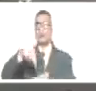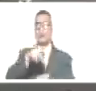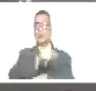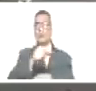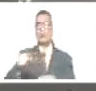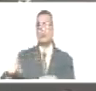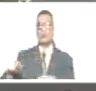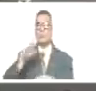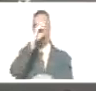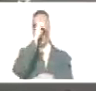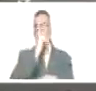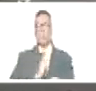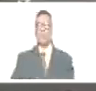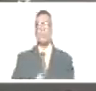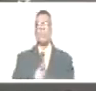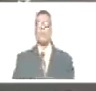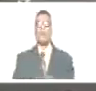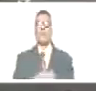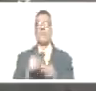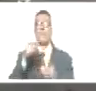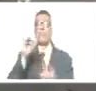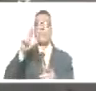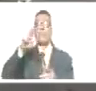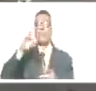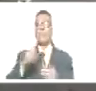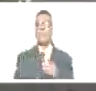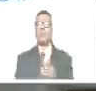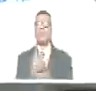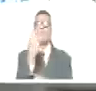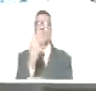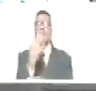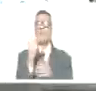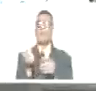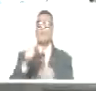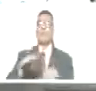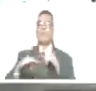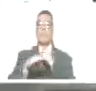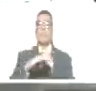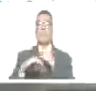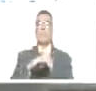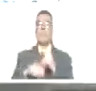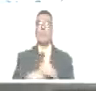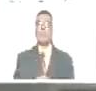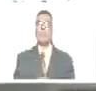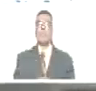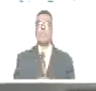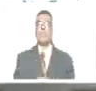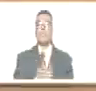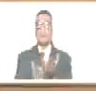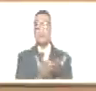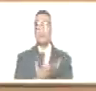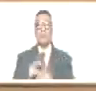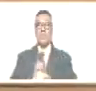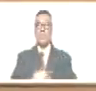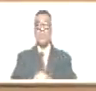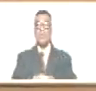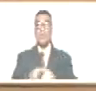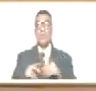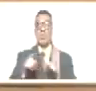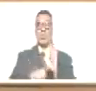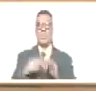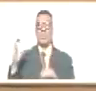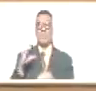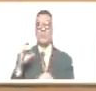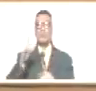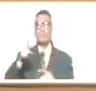Discapacidad, Iris de Franca, Fundación Más Iguales, Colegio de Médicos del Distrito Metropolitano de Calabria, se encuentra